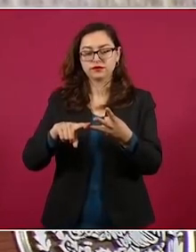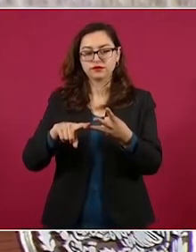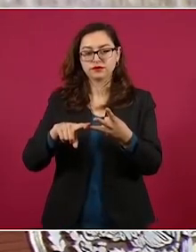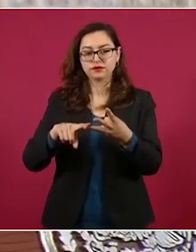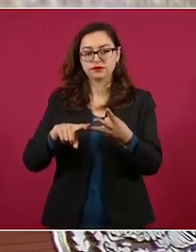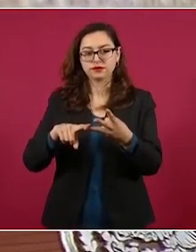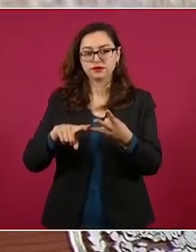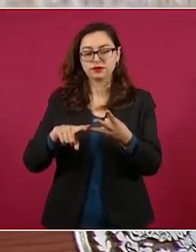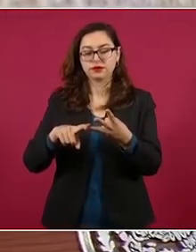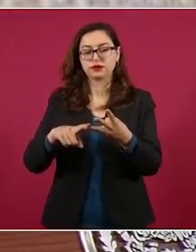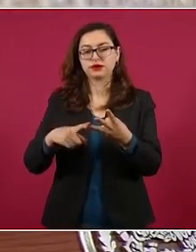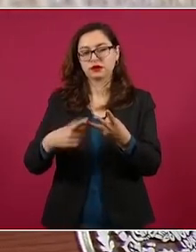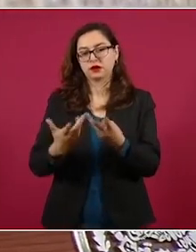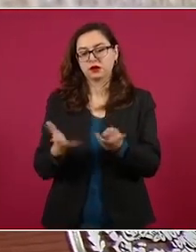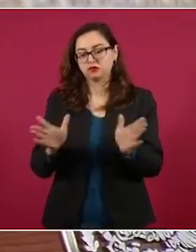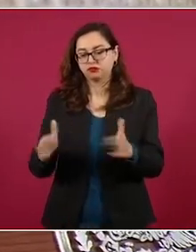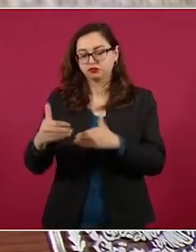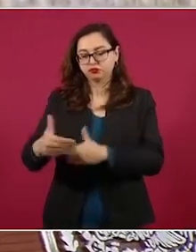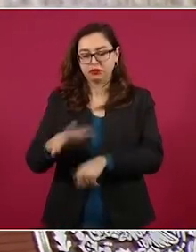baterías